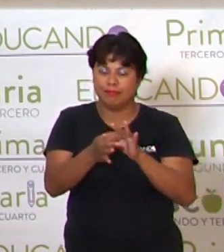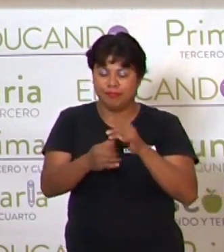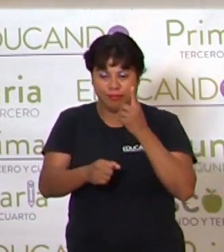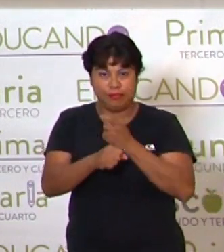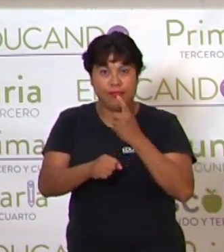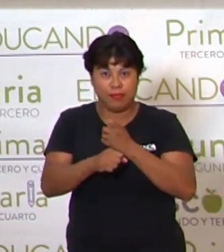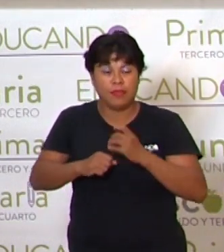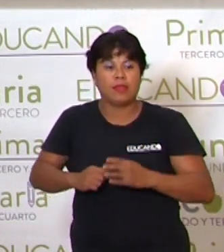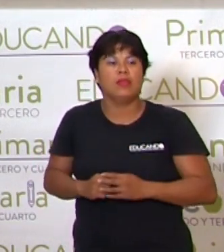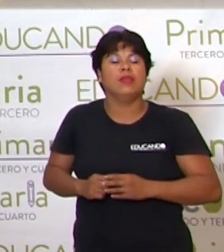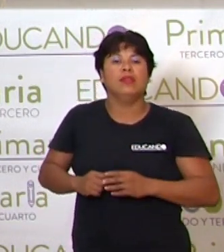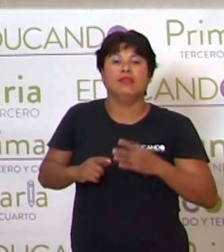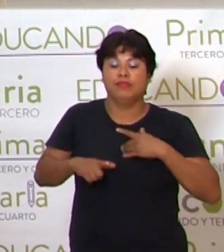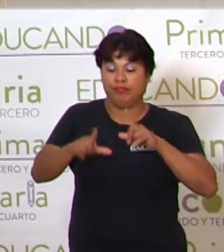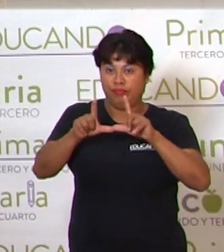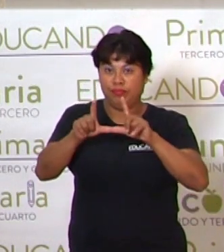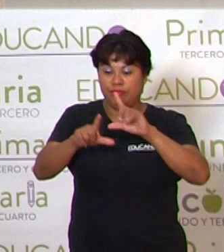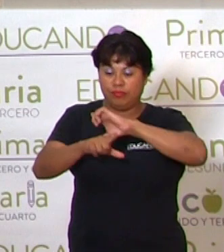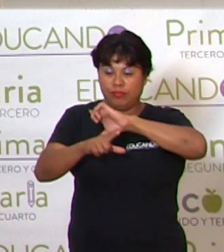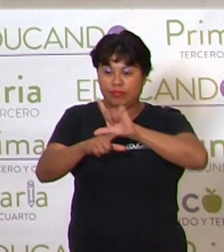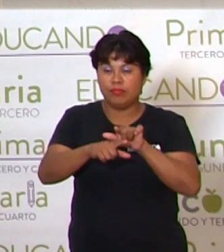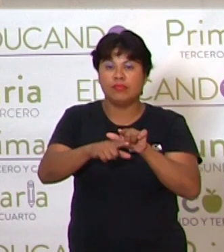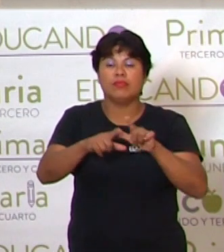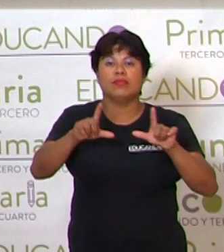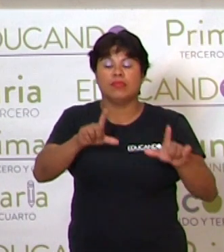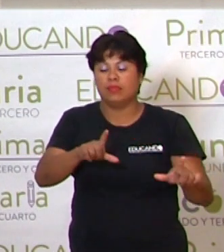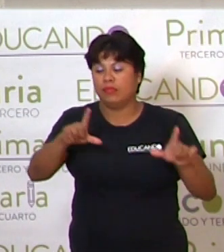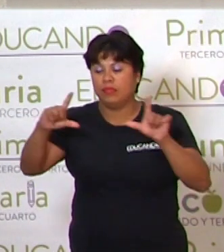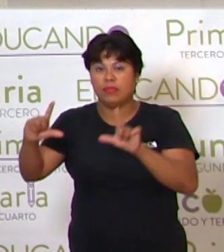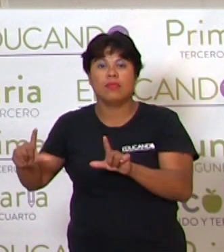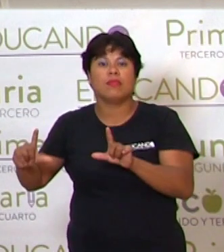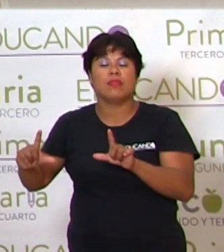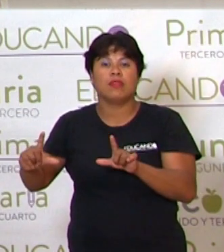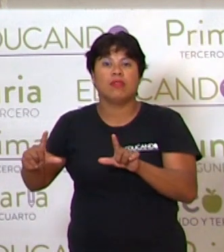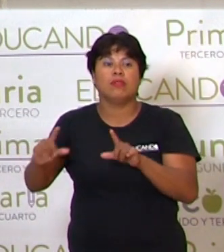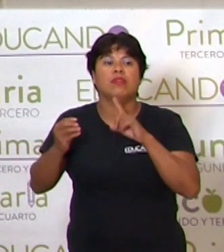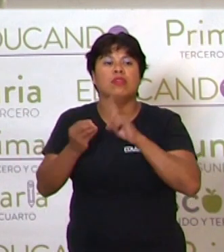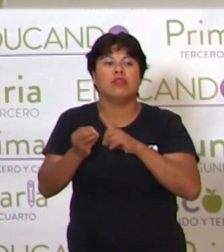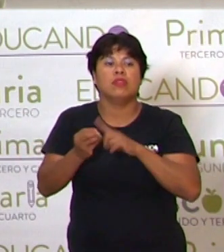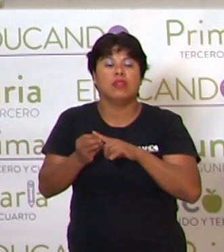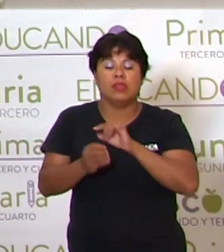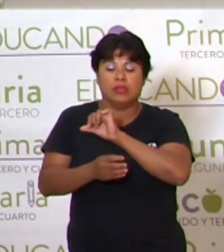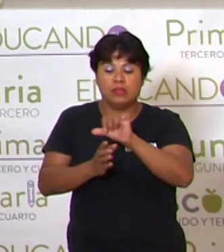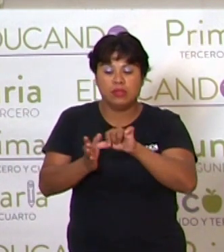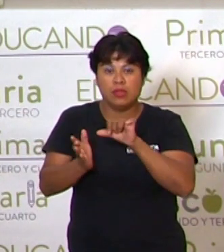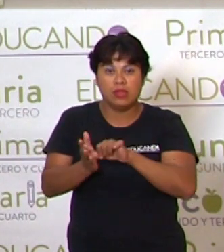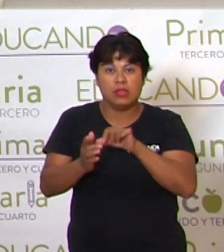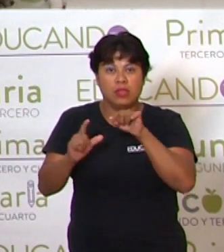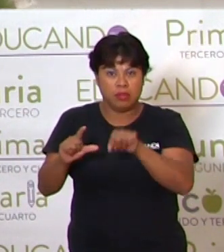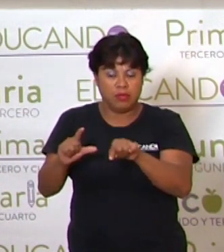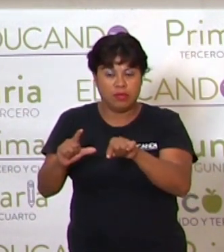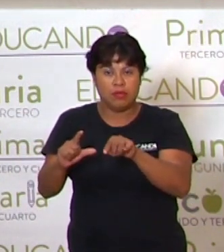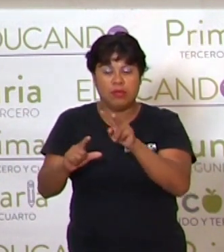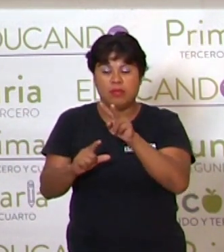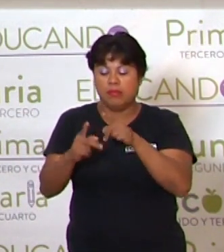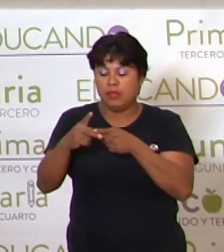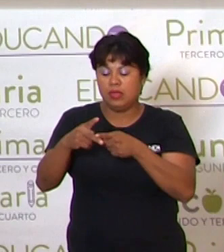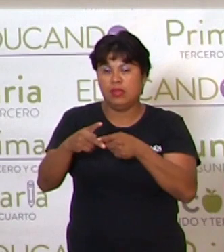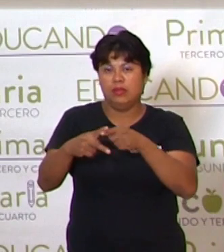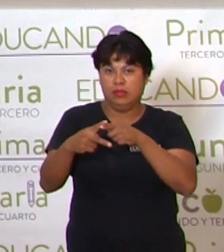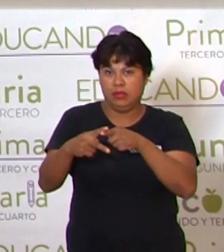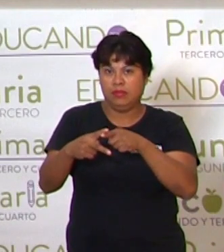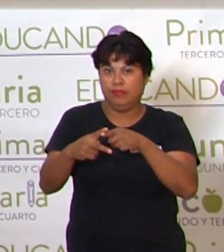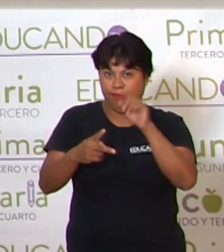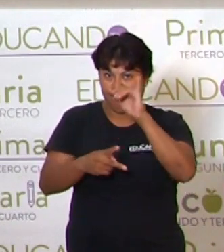Primero, ubico el transportador. Dice, colocar el centro del transportador en el vértice.